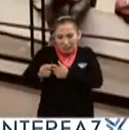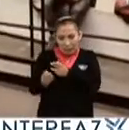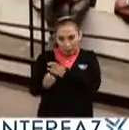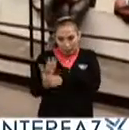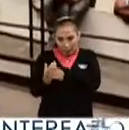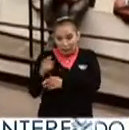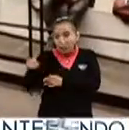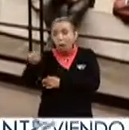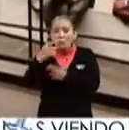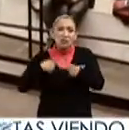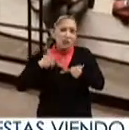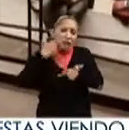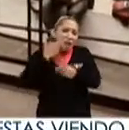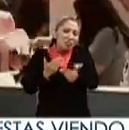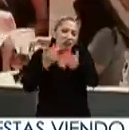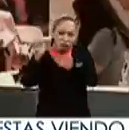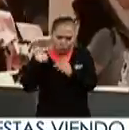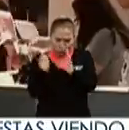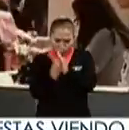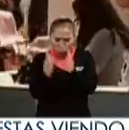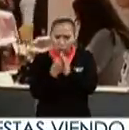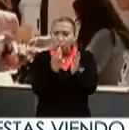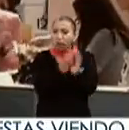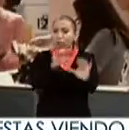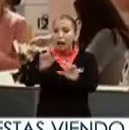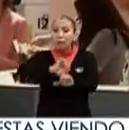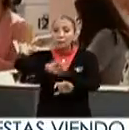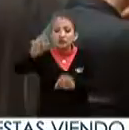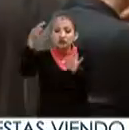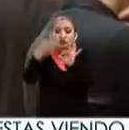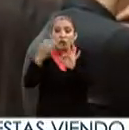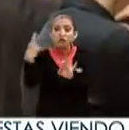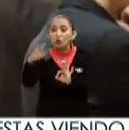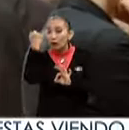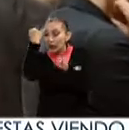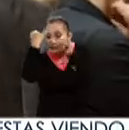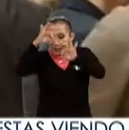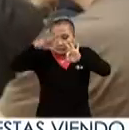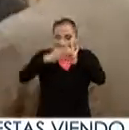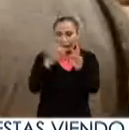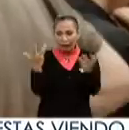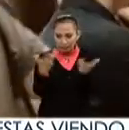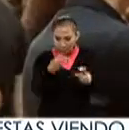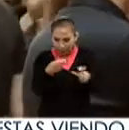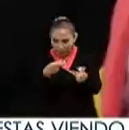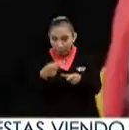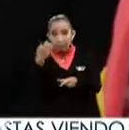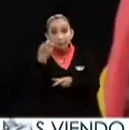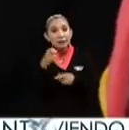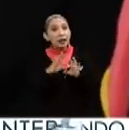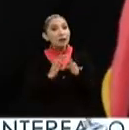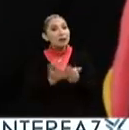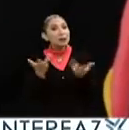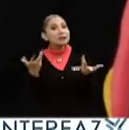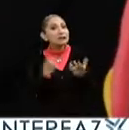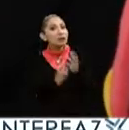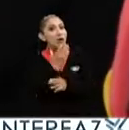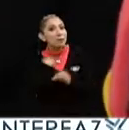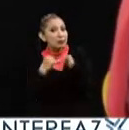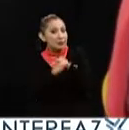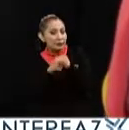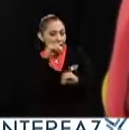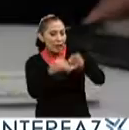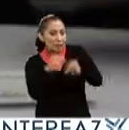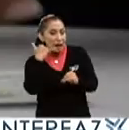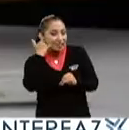y a emprendedores, ofreciéndoles cursos para perfeccionar y hacer realidad sus ideas. De esta forma, se crean nuevas aplicaciones